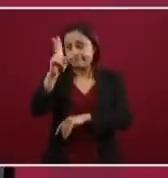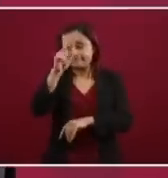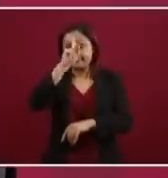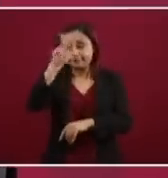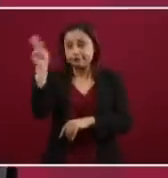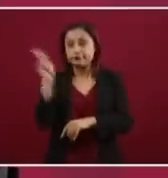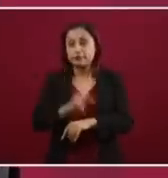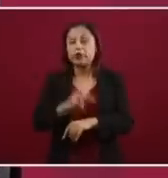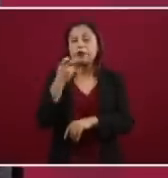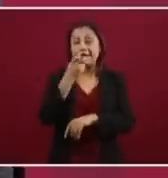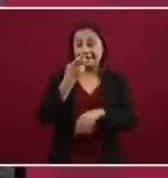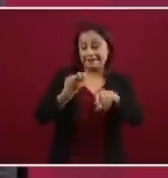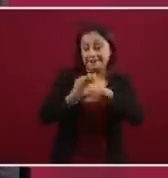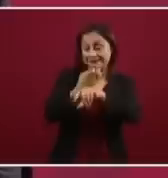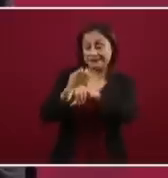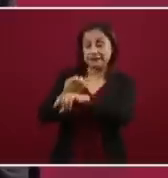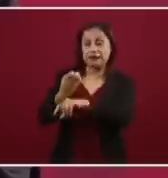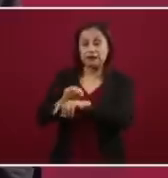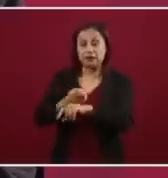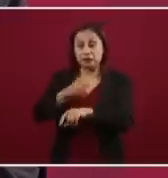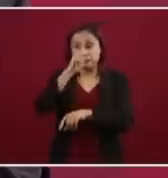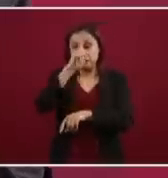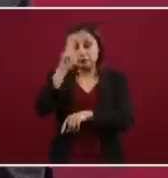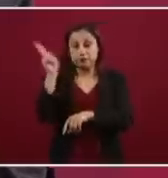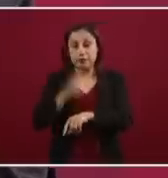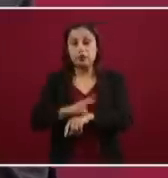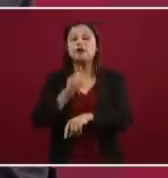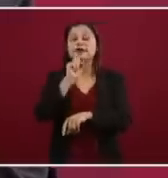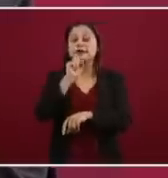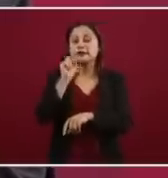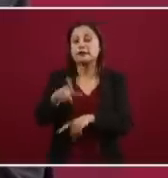más violencia y población,